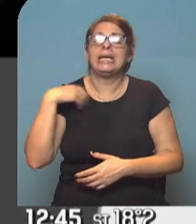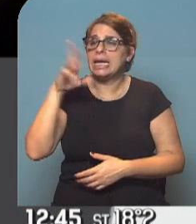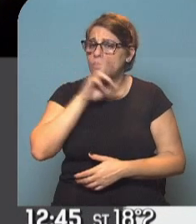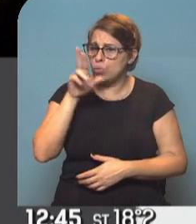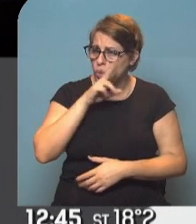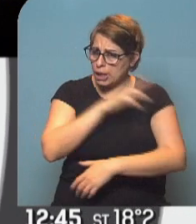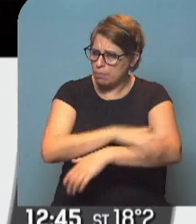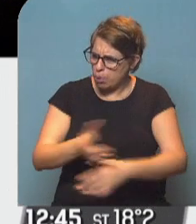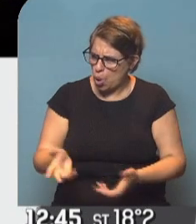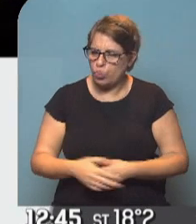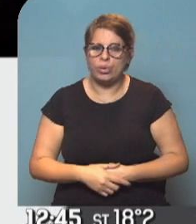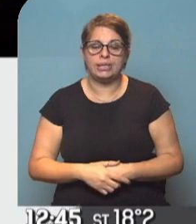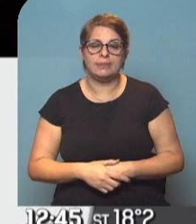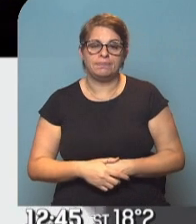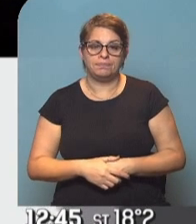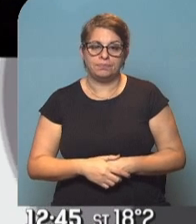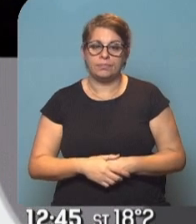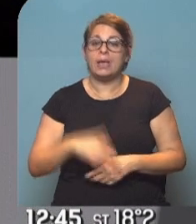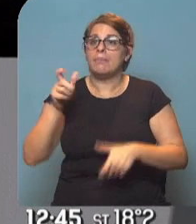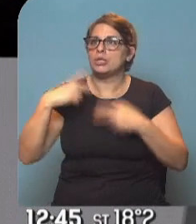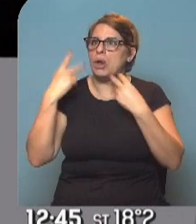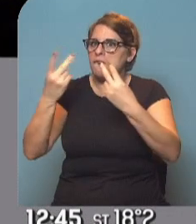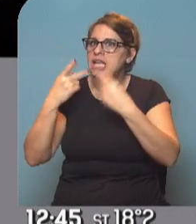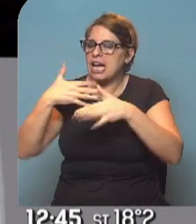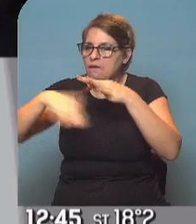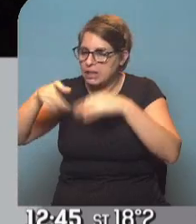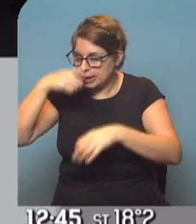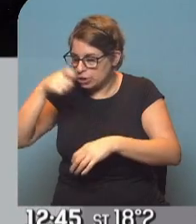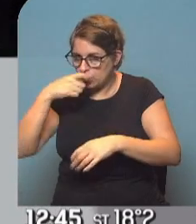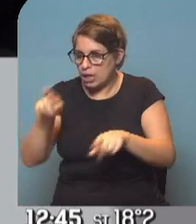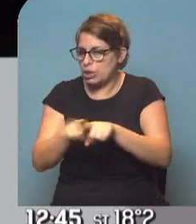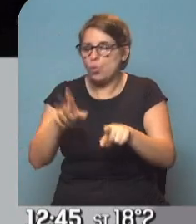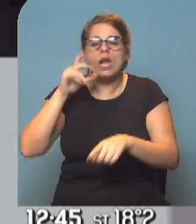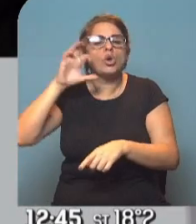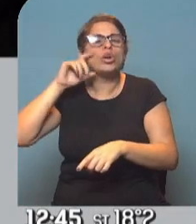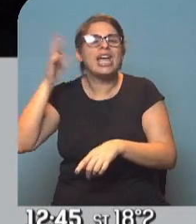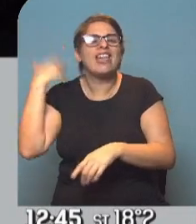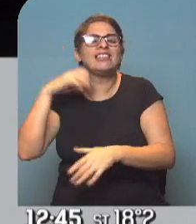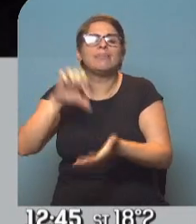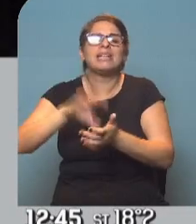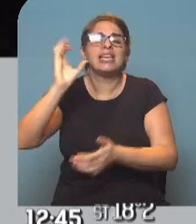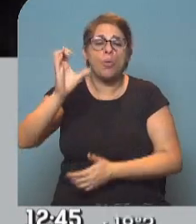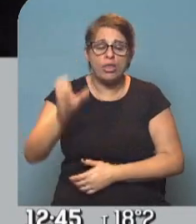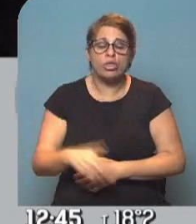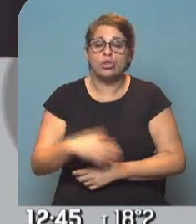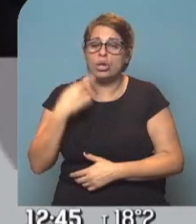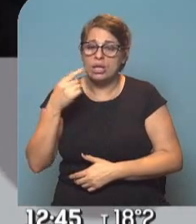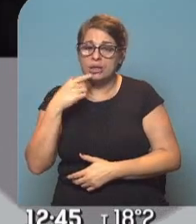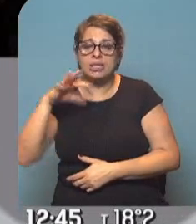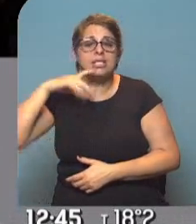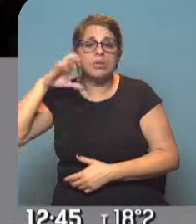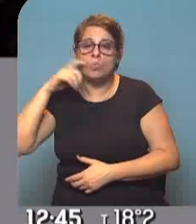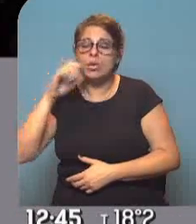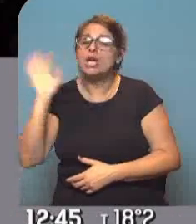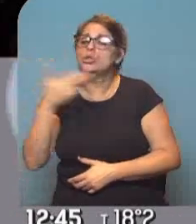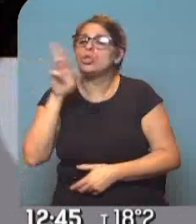sectores populares. Los migrantes. Los viajantes. Algo que hizo en su momento Rafael Correa en Ecuador. Rafael Correa en Ecuador indultó a las mulas, a todas